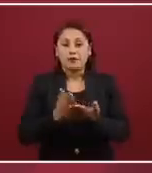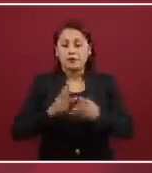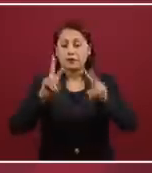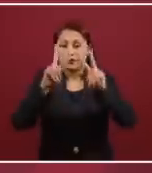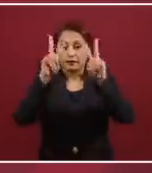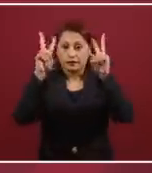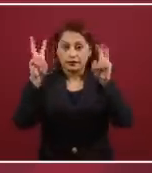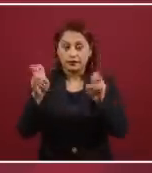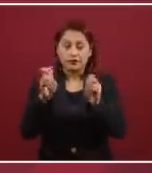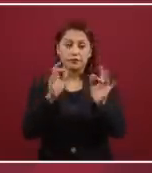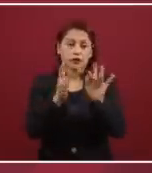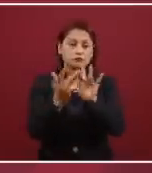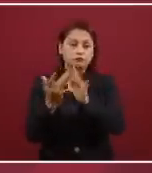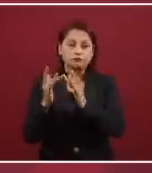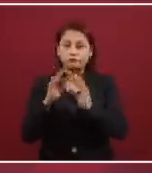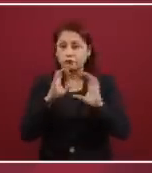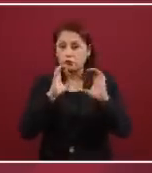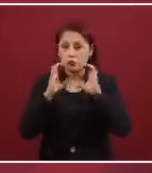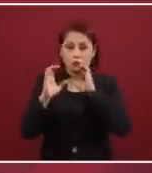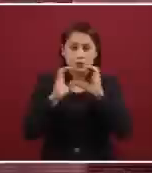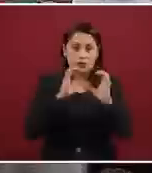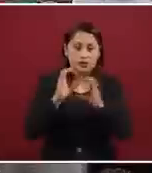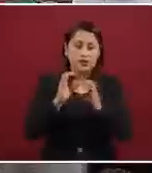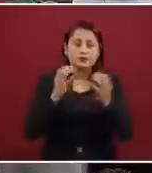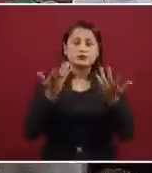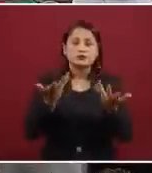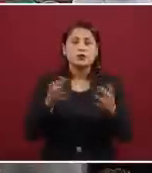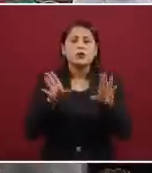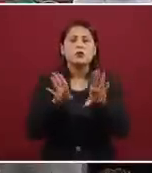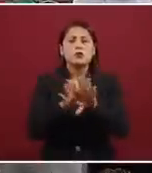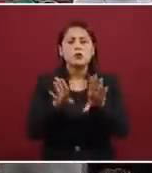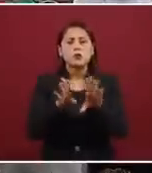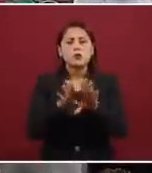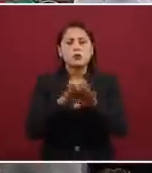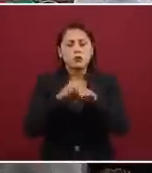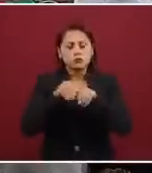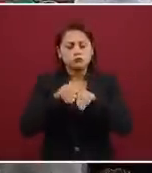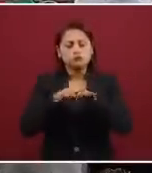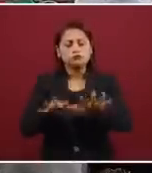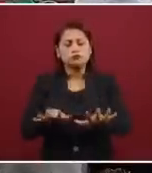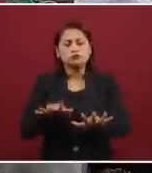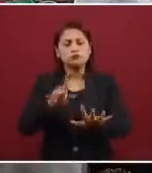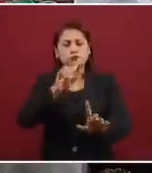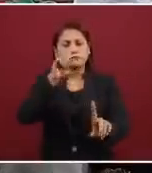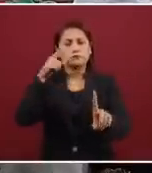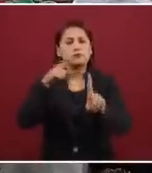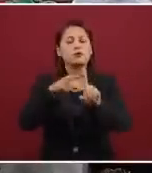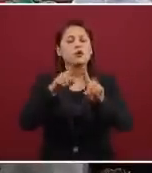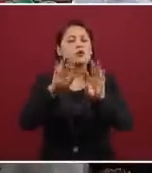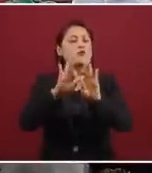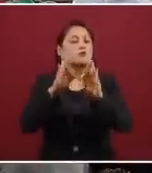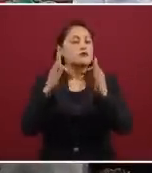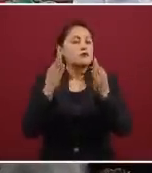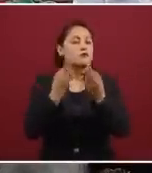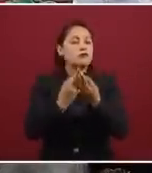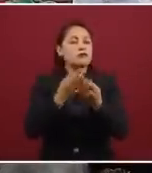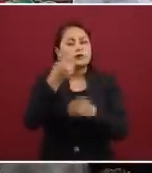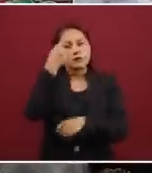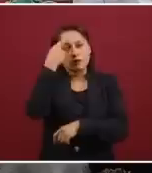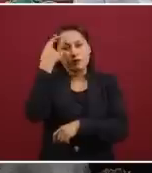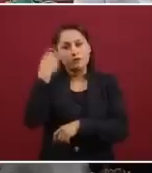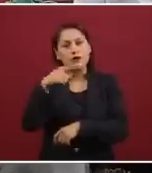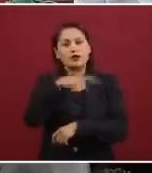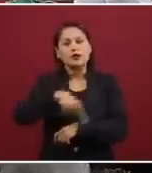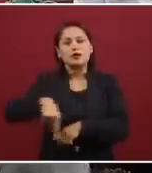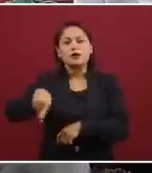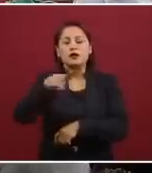detallará el vocero, hay una nueva estrategia que está encaminada no solo a transmitir mensajes de manera vertical,